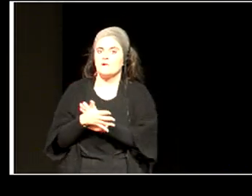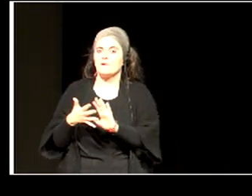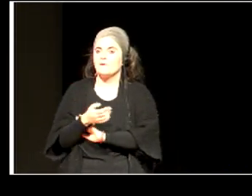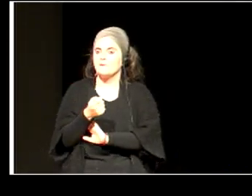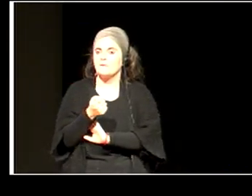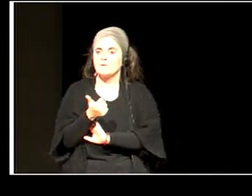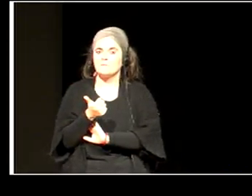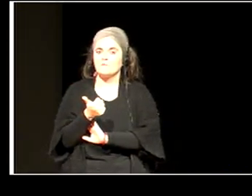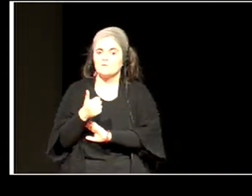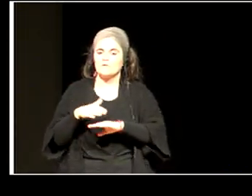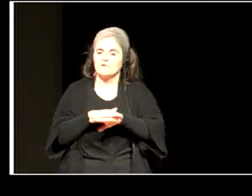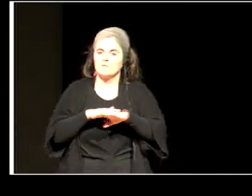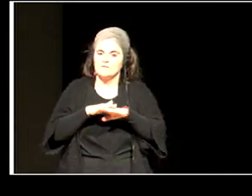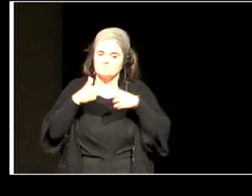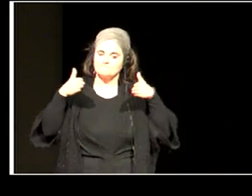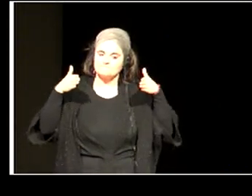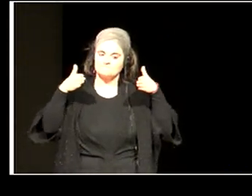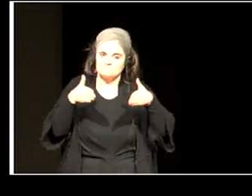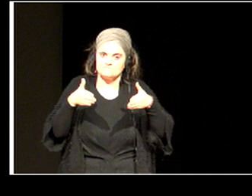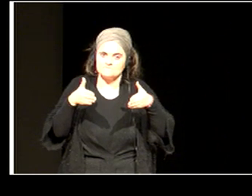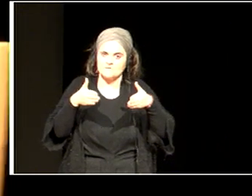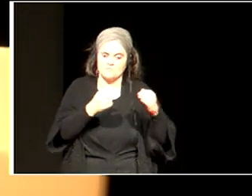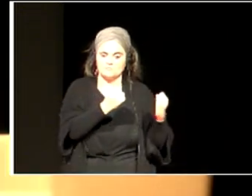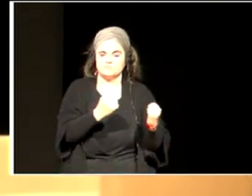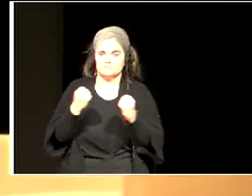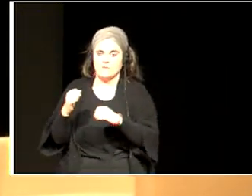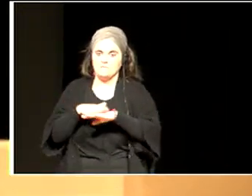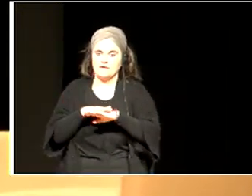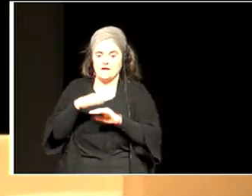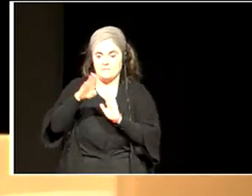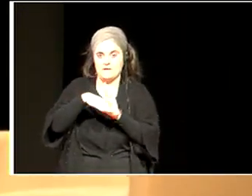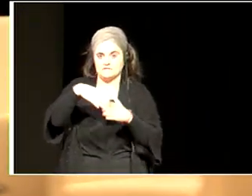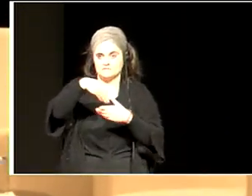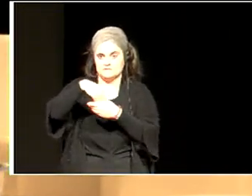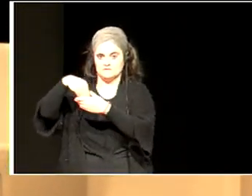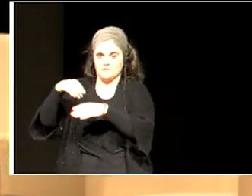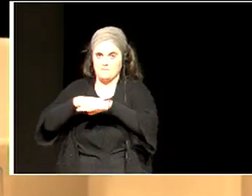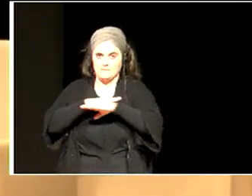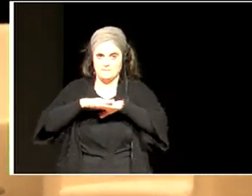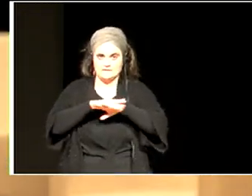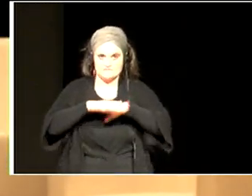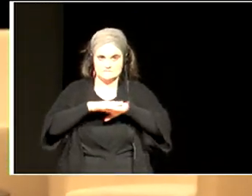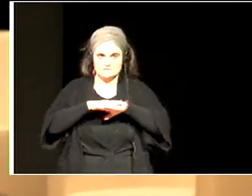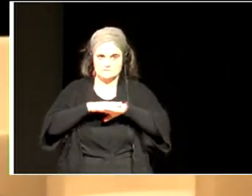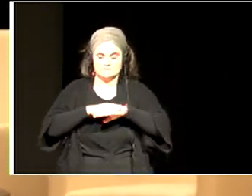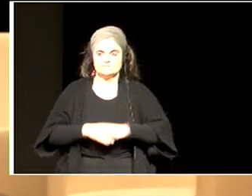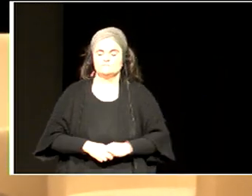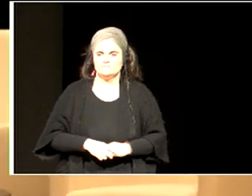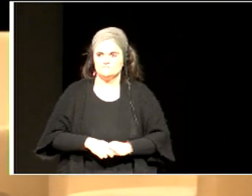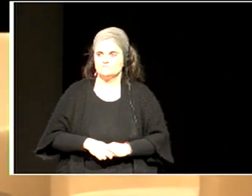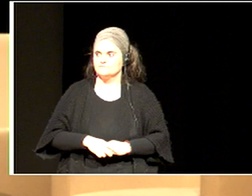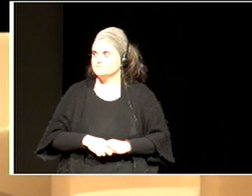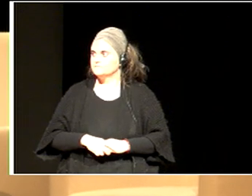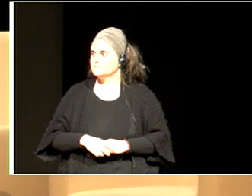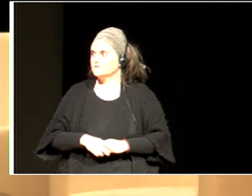cuál es el eje que encardina los ejes que en cardinal este segundo plan de coeducación no puedo dejar